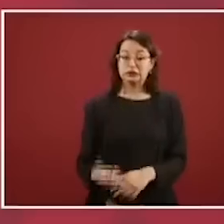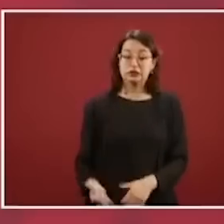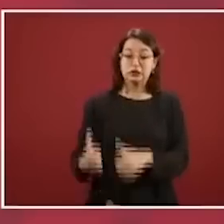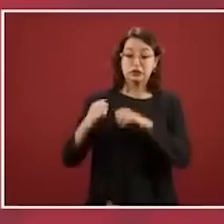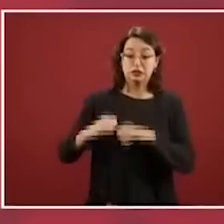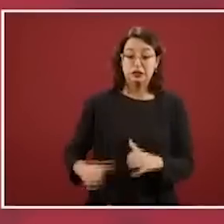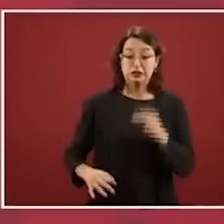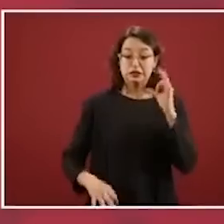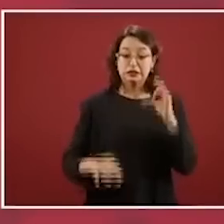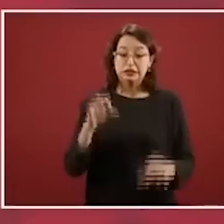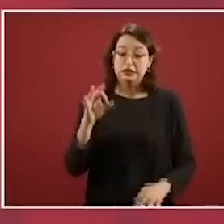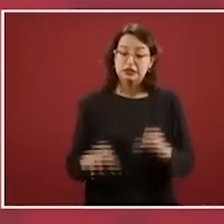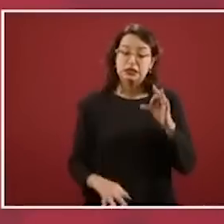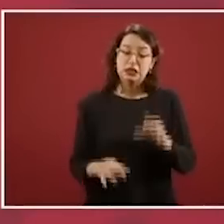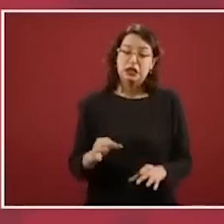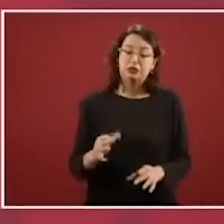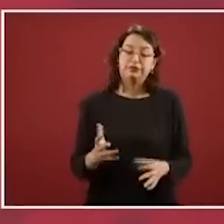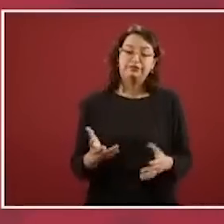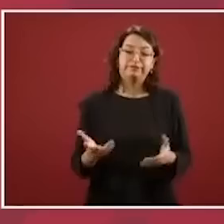en Estados Unidos